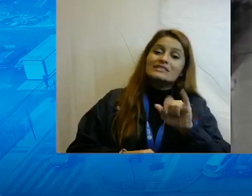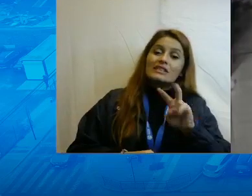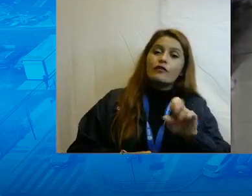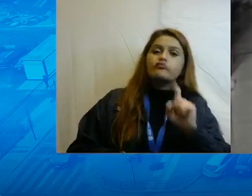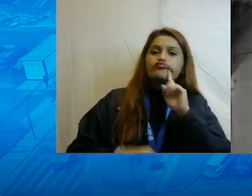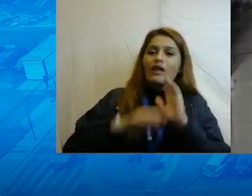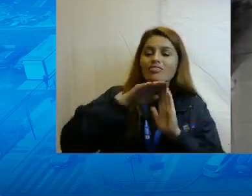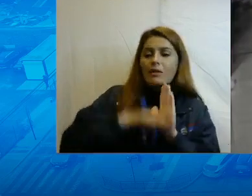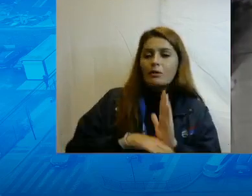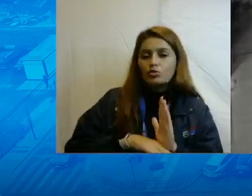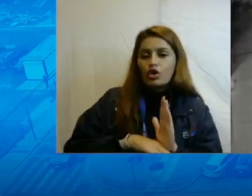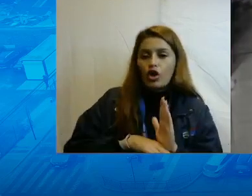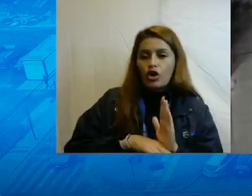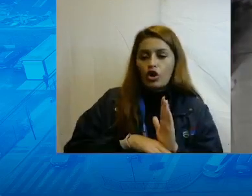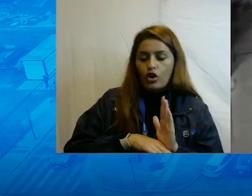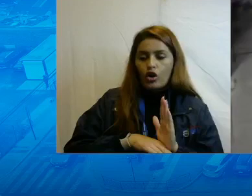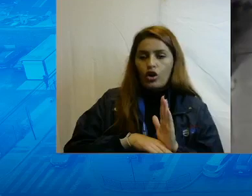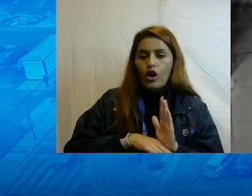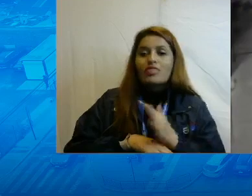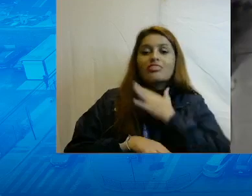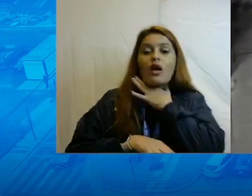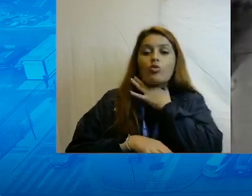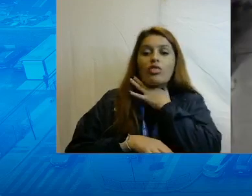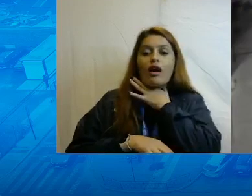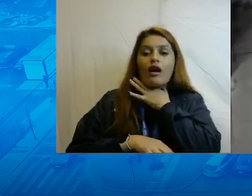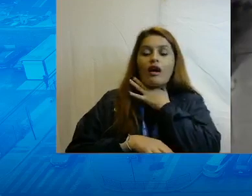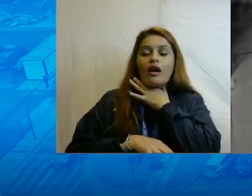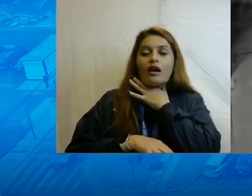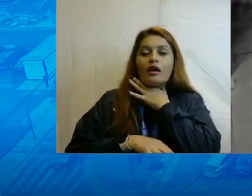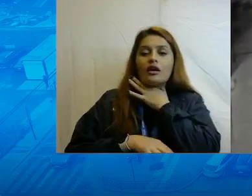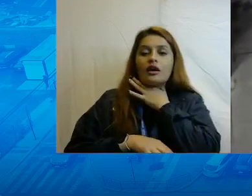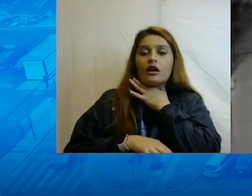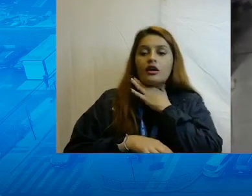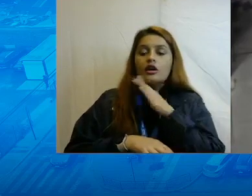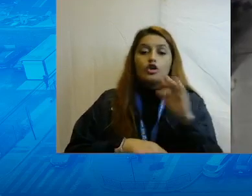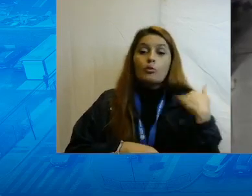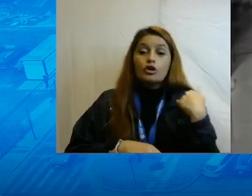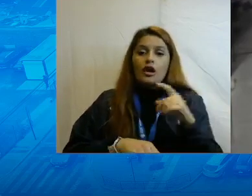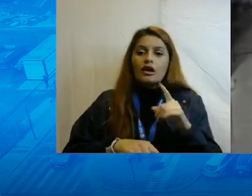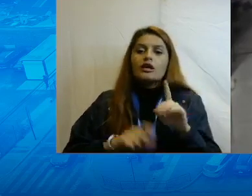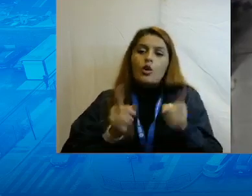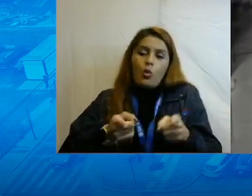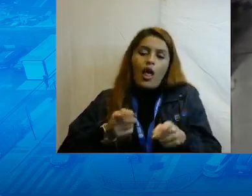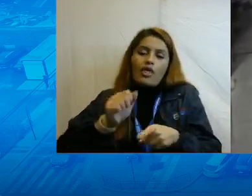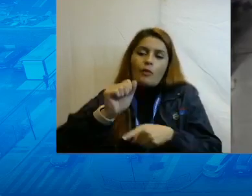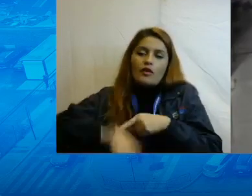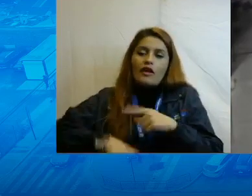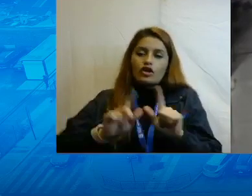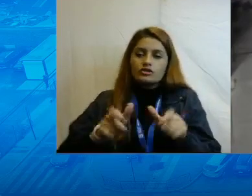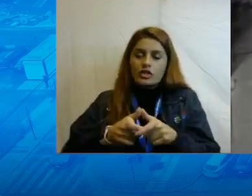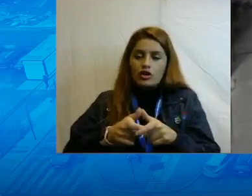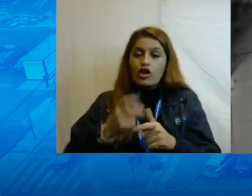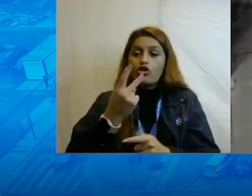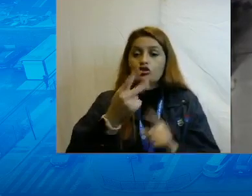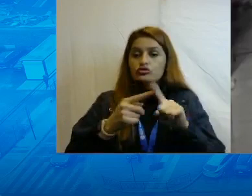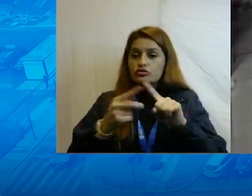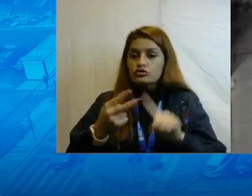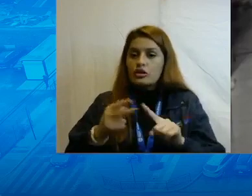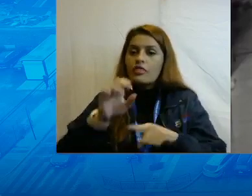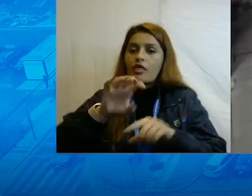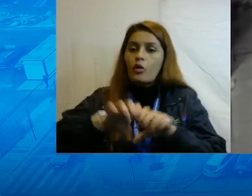¿no es cierto?, de esta deuda independiente de la aprobación en este Consejo. Yo entiendo esos dos puntos que están lo